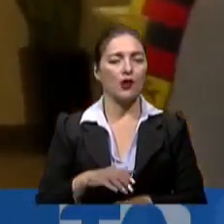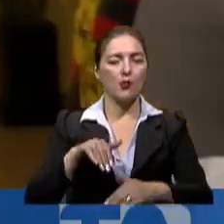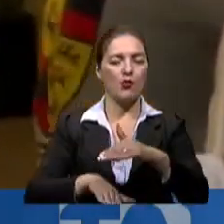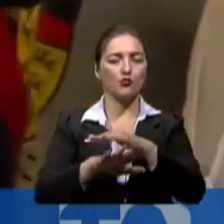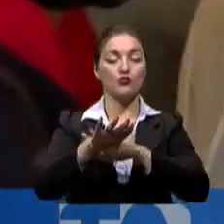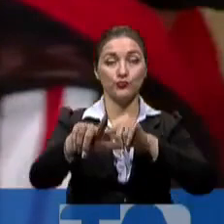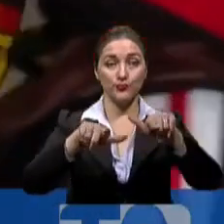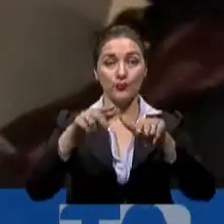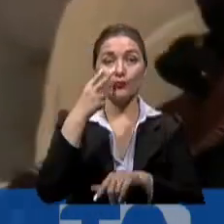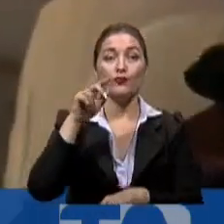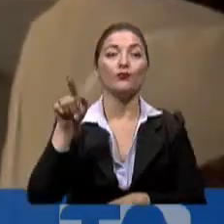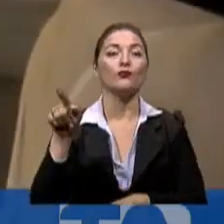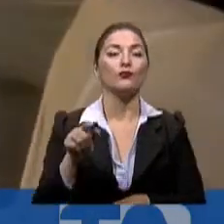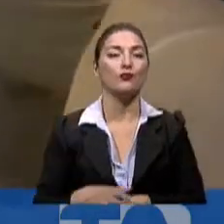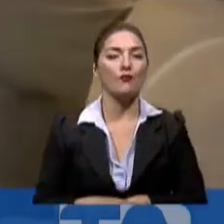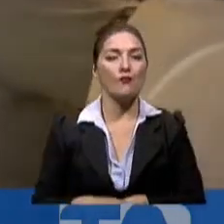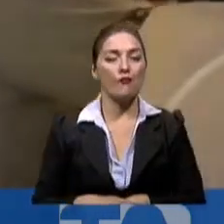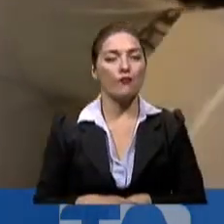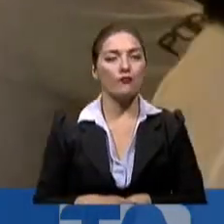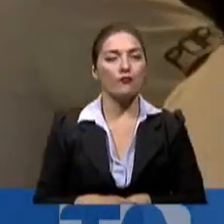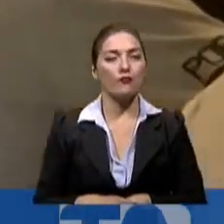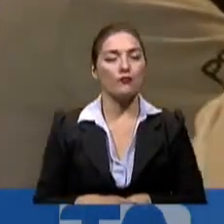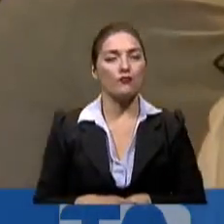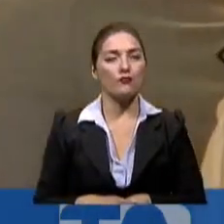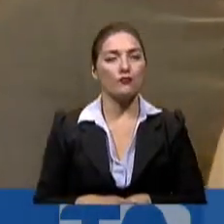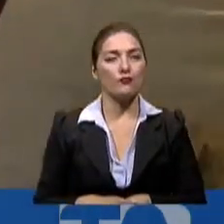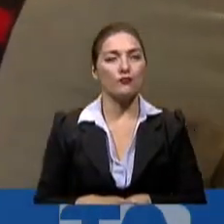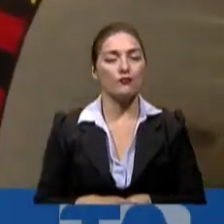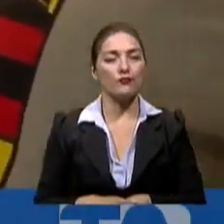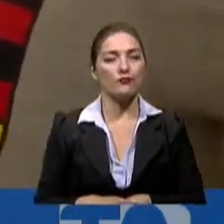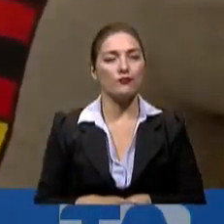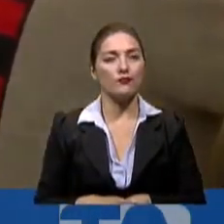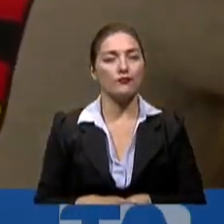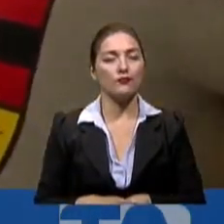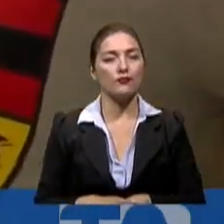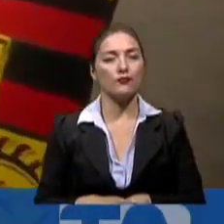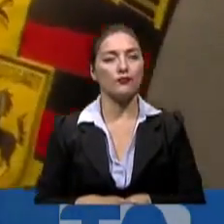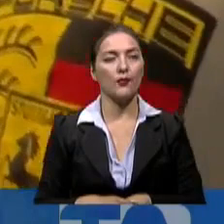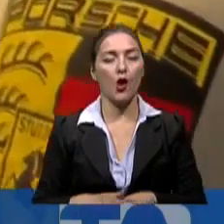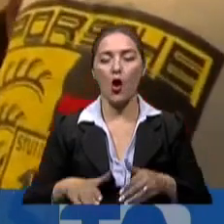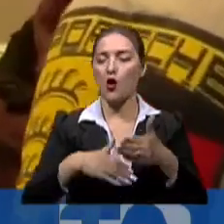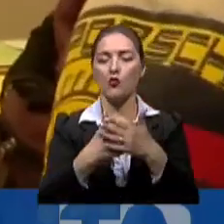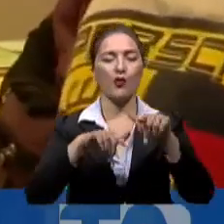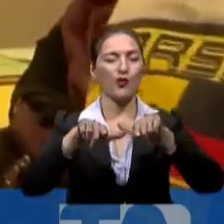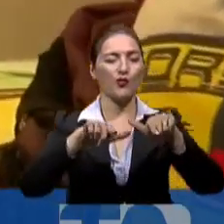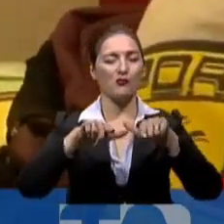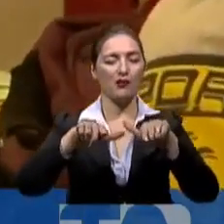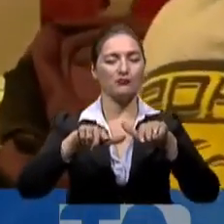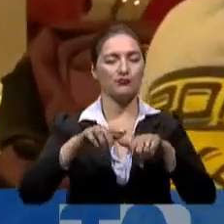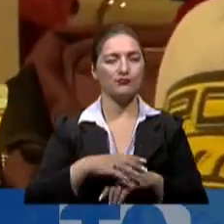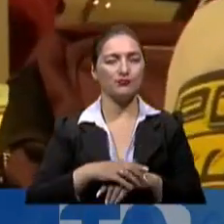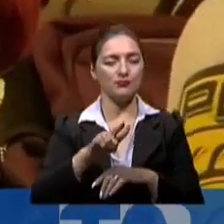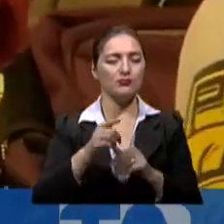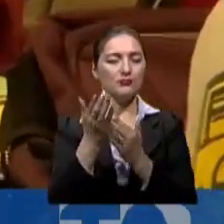unidad ya lo pueden ver en pantalla Cómo es infraestructura nueva instalaciones renovadas pero también los servicios que se